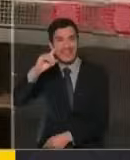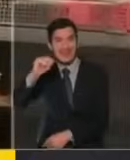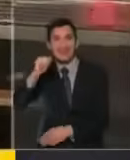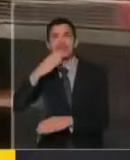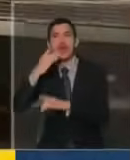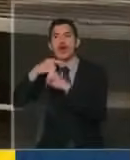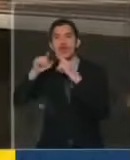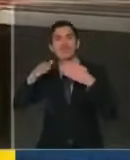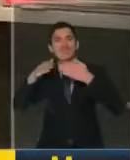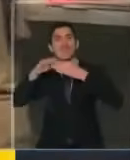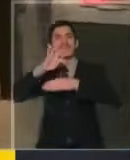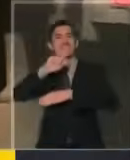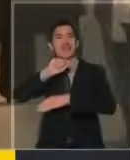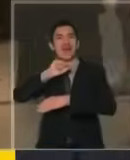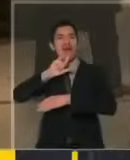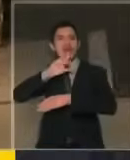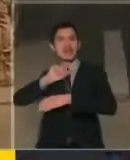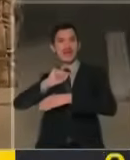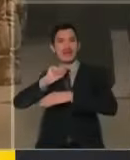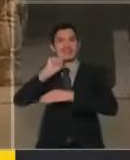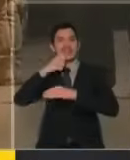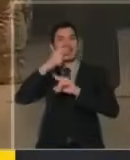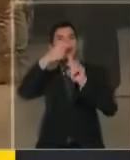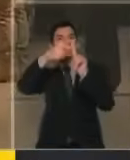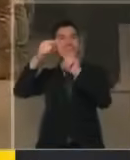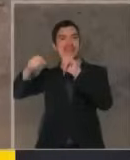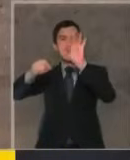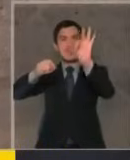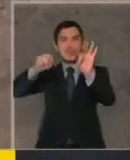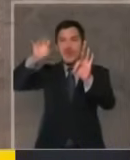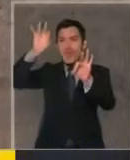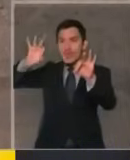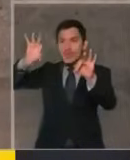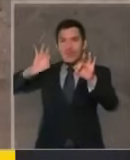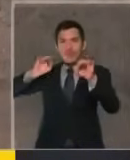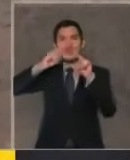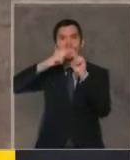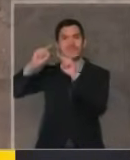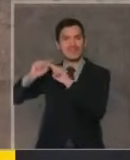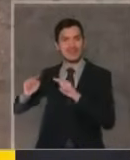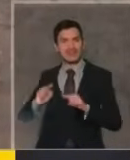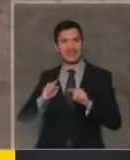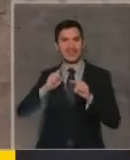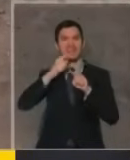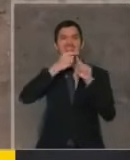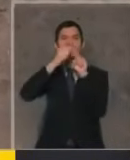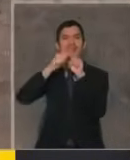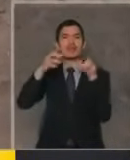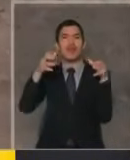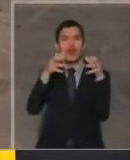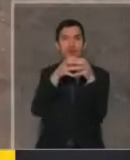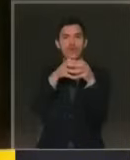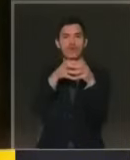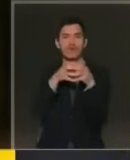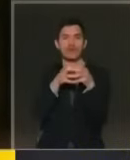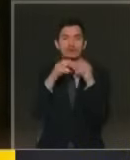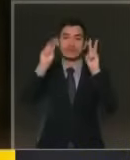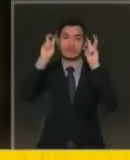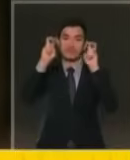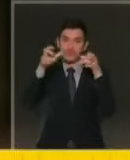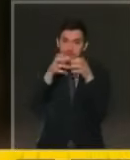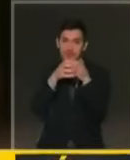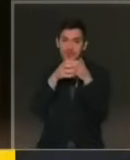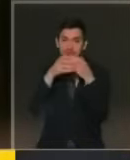flautas. Es decir, son distintos puntos que están siendo abordados en estos momentos por distintas bandas, quienes se presupone, a partir